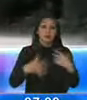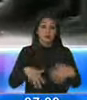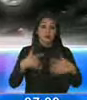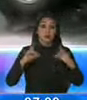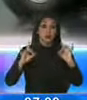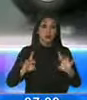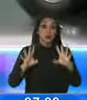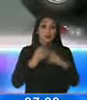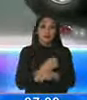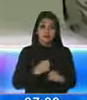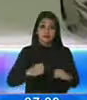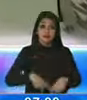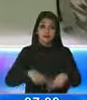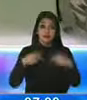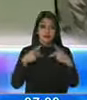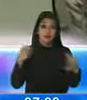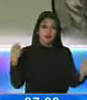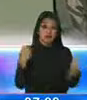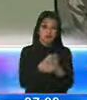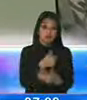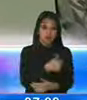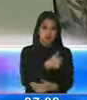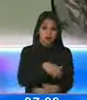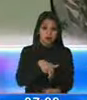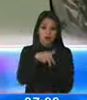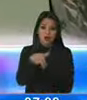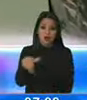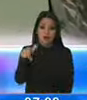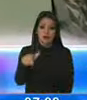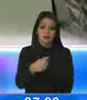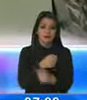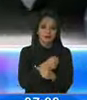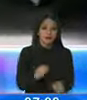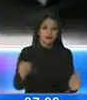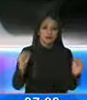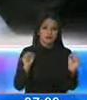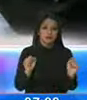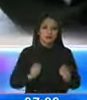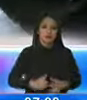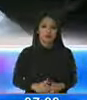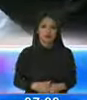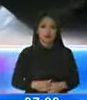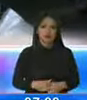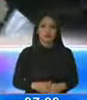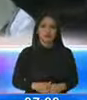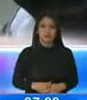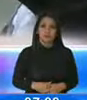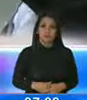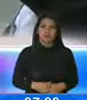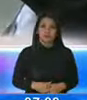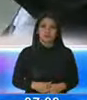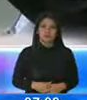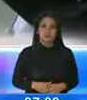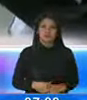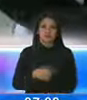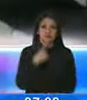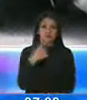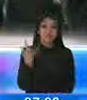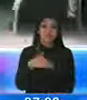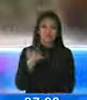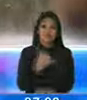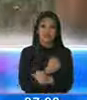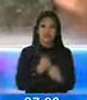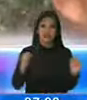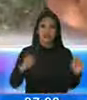milagrosamente salió con vida y bajo sus propios medios escapó de entre los fierros retorcidos. Dice que vivió para